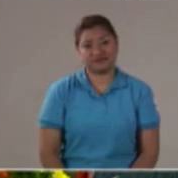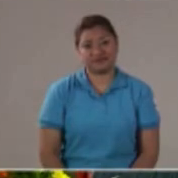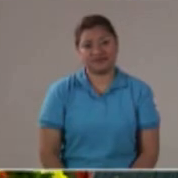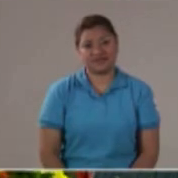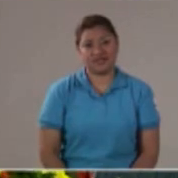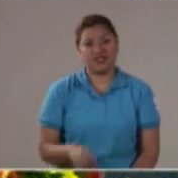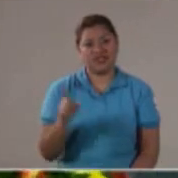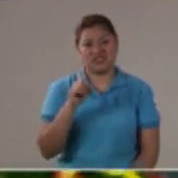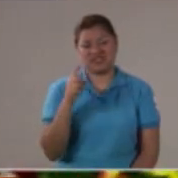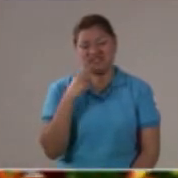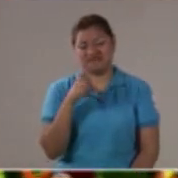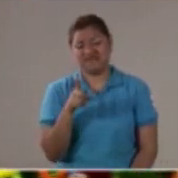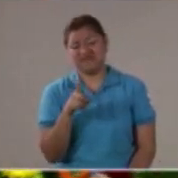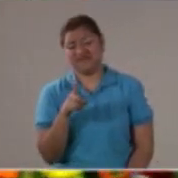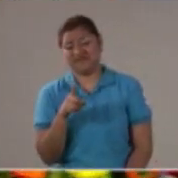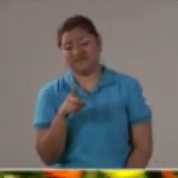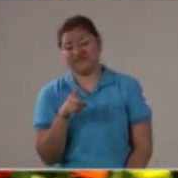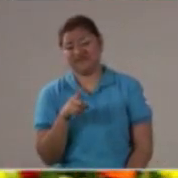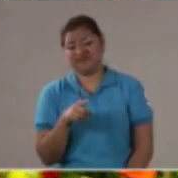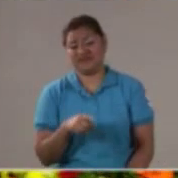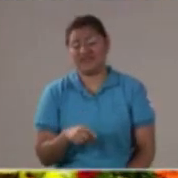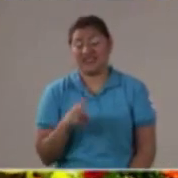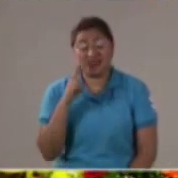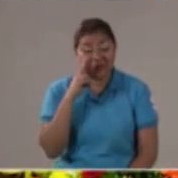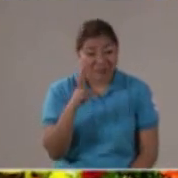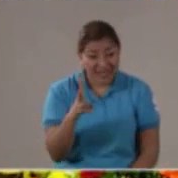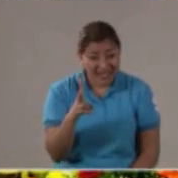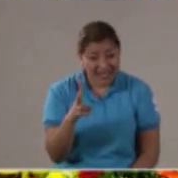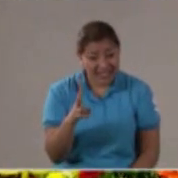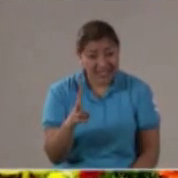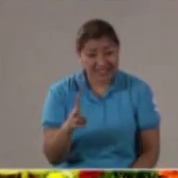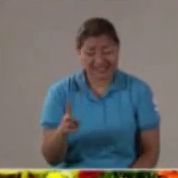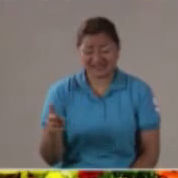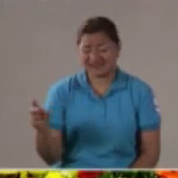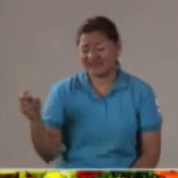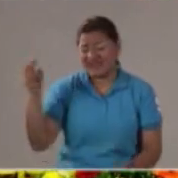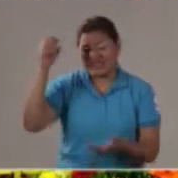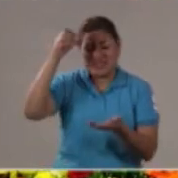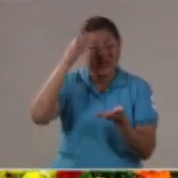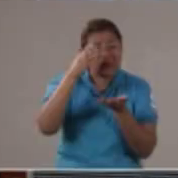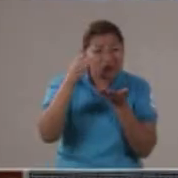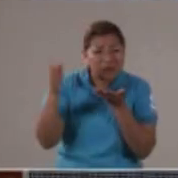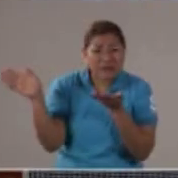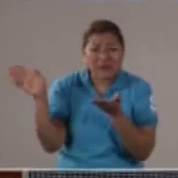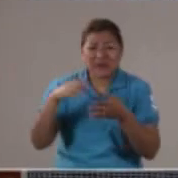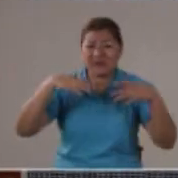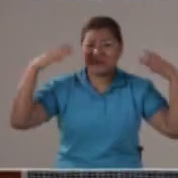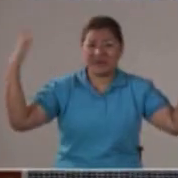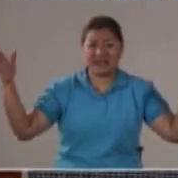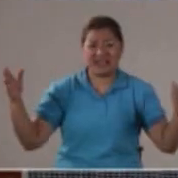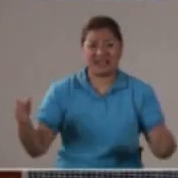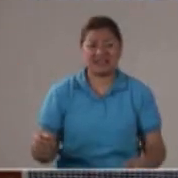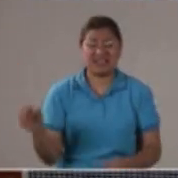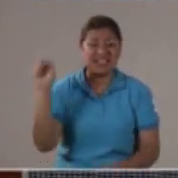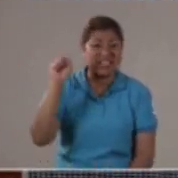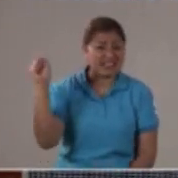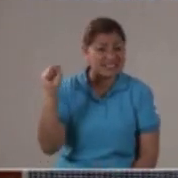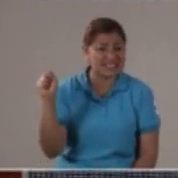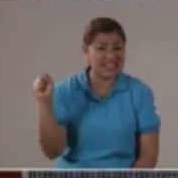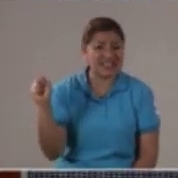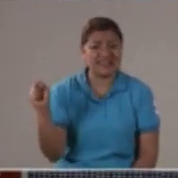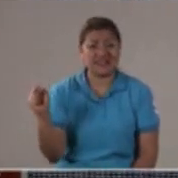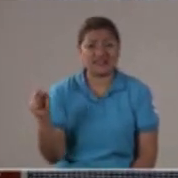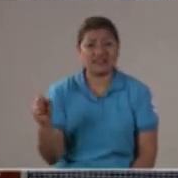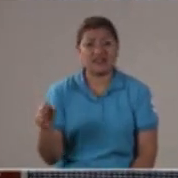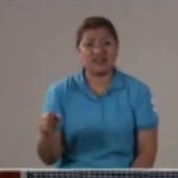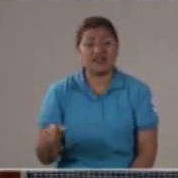No es decir, ala, y viera que es una polvazón ahí, hermano, porque y el sábado que era Santa Cena